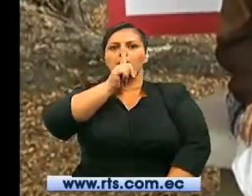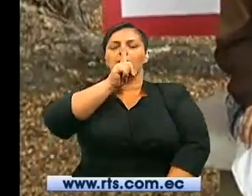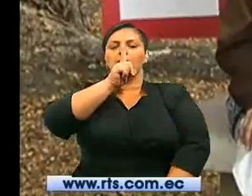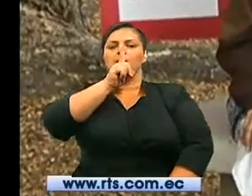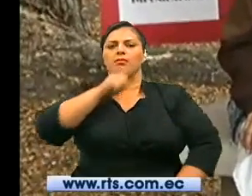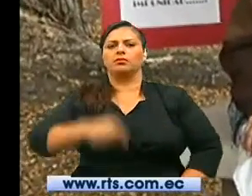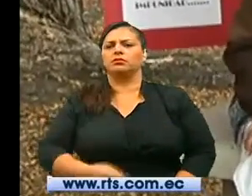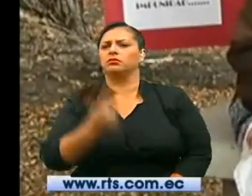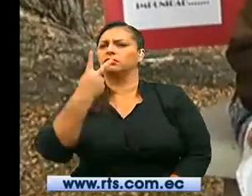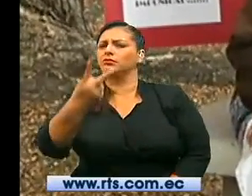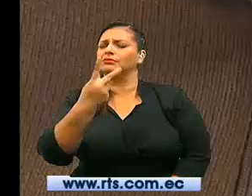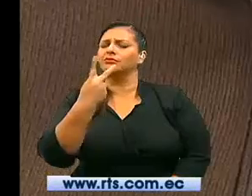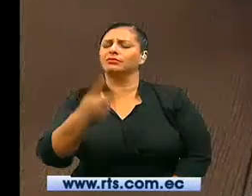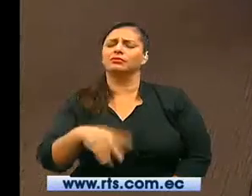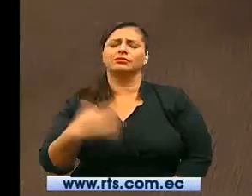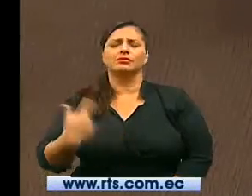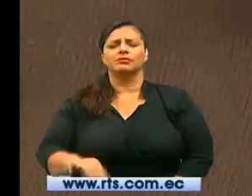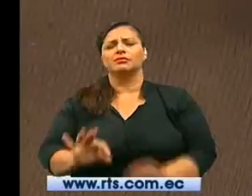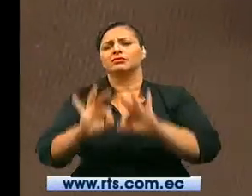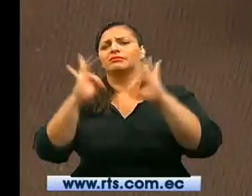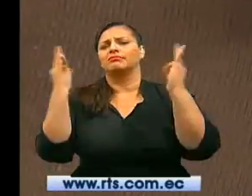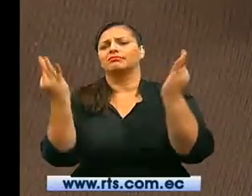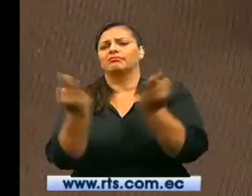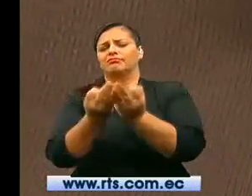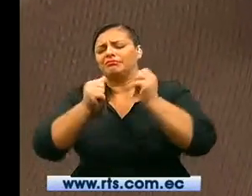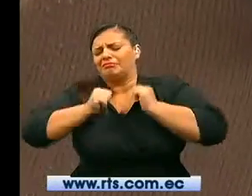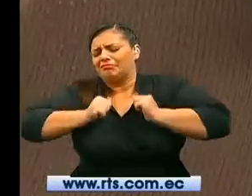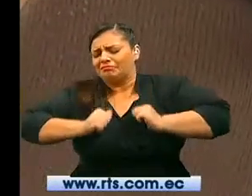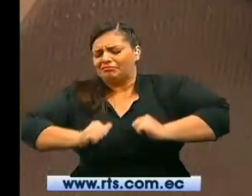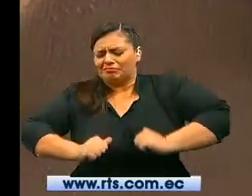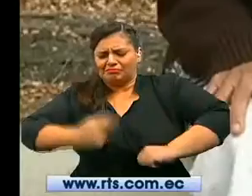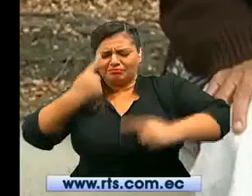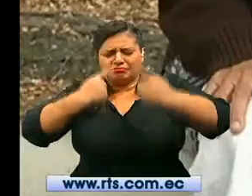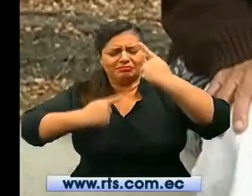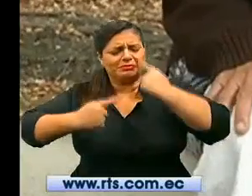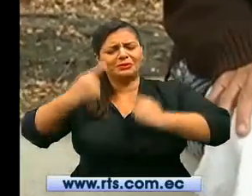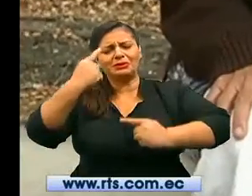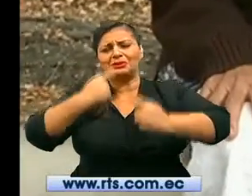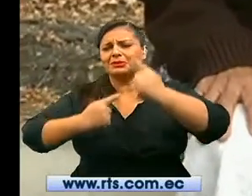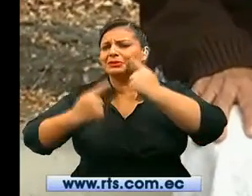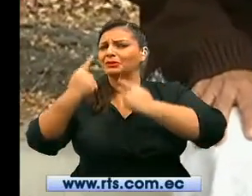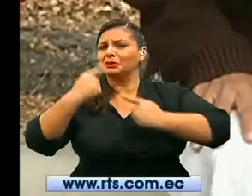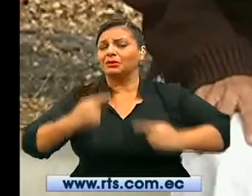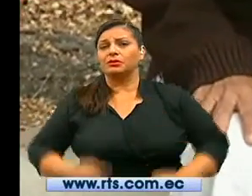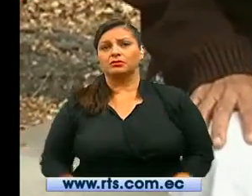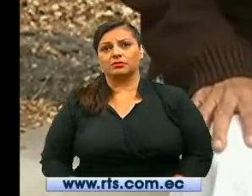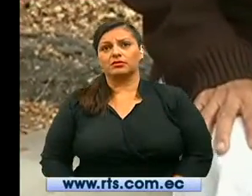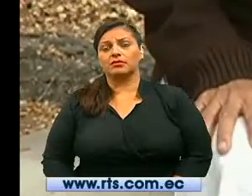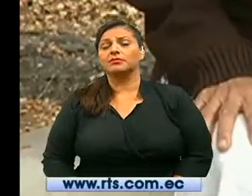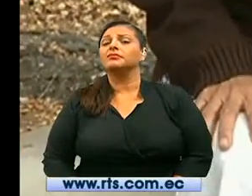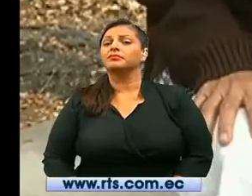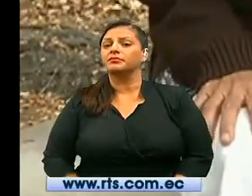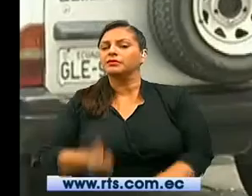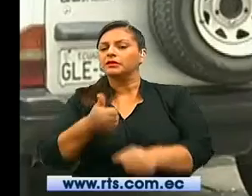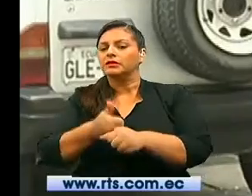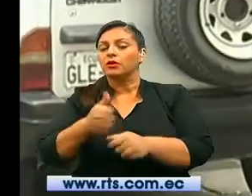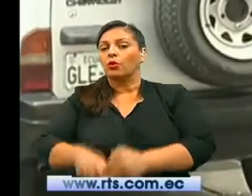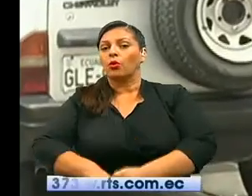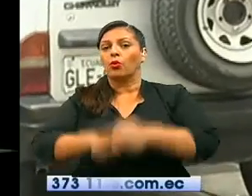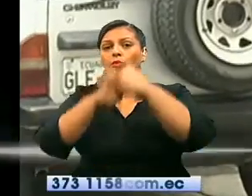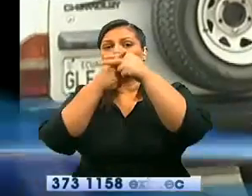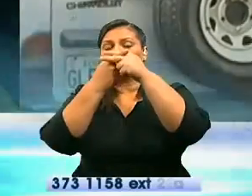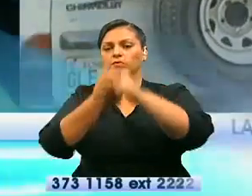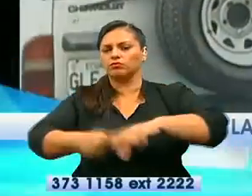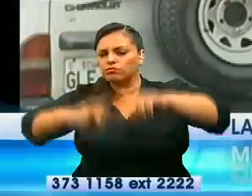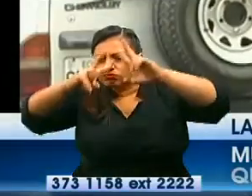El dolor de los familiares se podía divisar a simple vista. Esto a pocos minutos de que inicie una de las diligencias en el caso. Se trata de